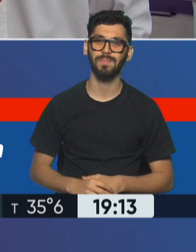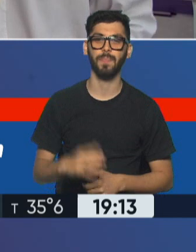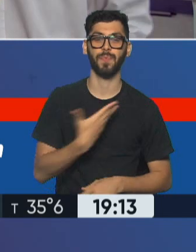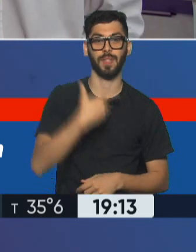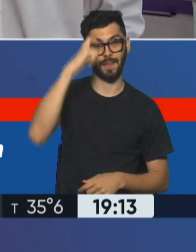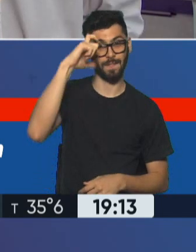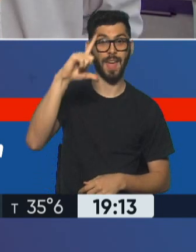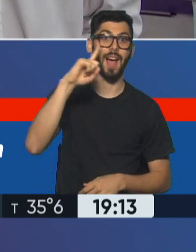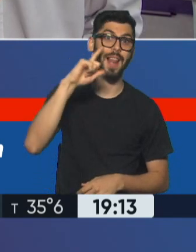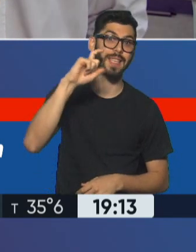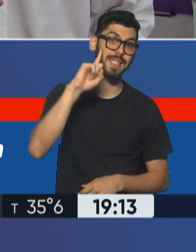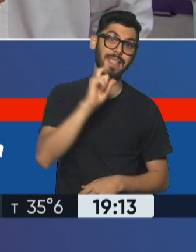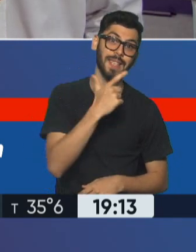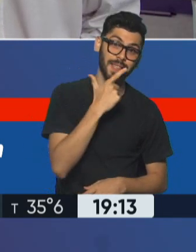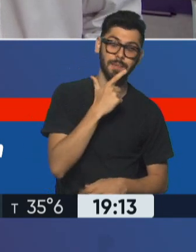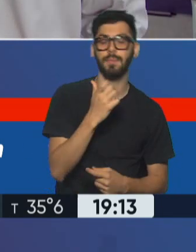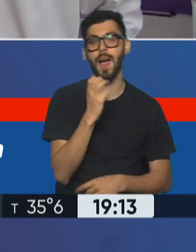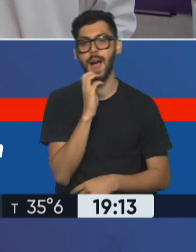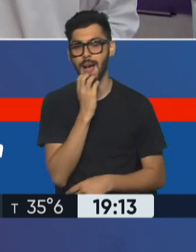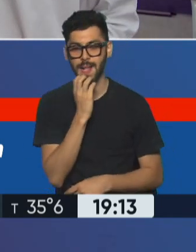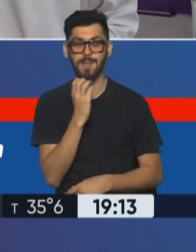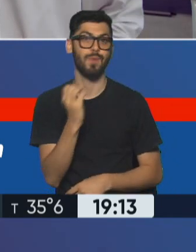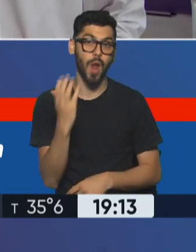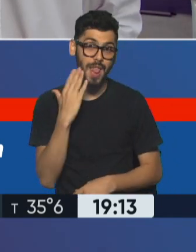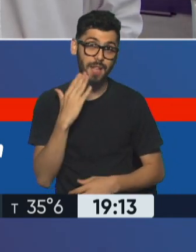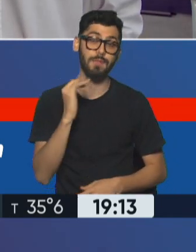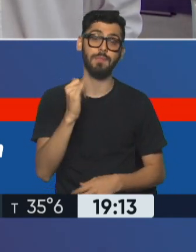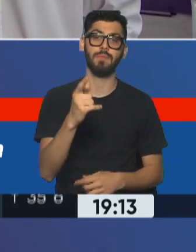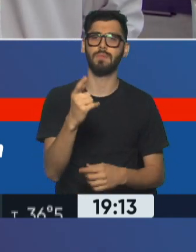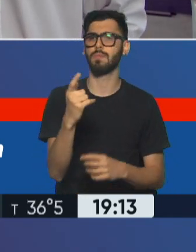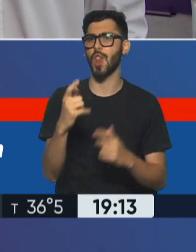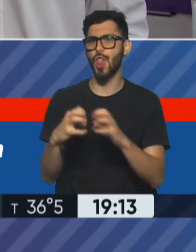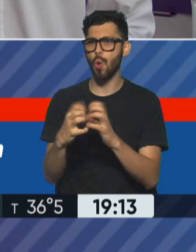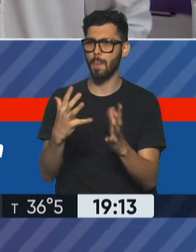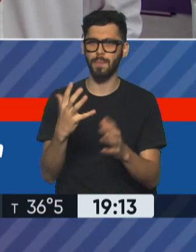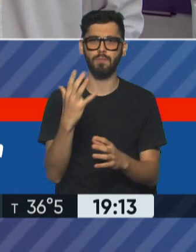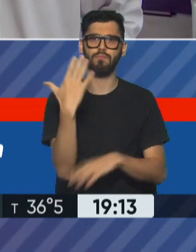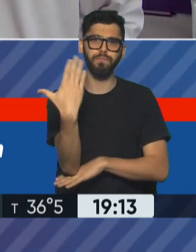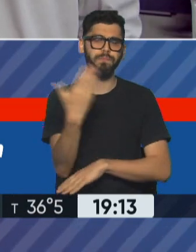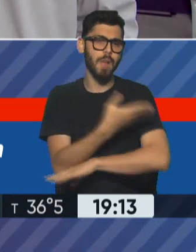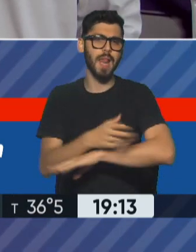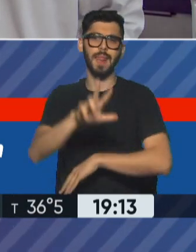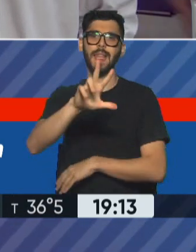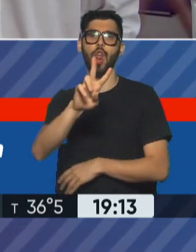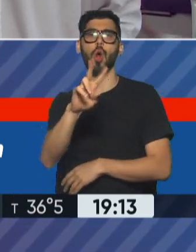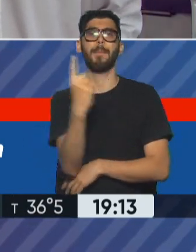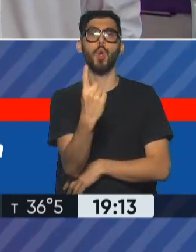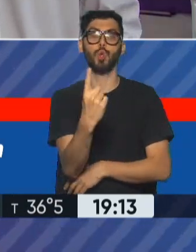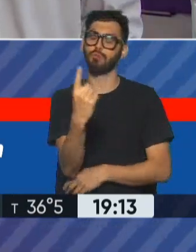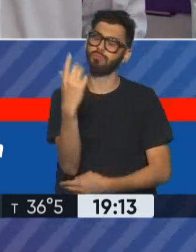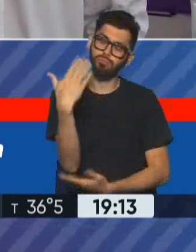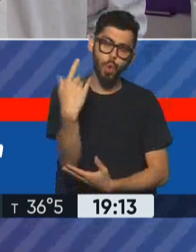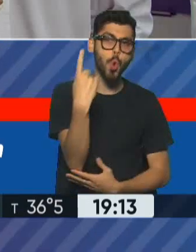Felicitas, Ariel, muy buenas tardes. Un discurso que duró más de 32 minutos. El único orador, como ya se